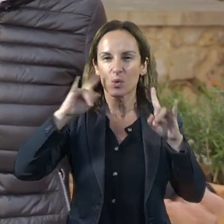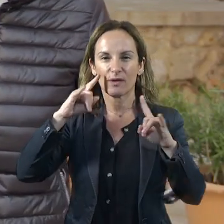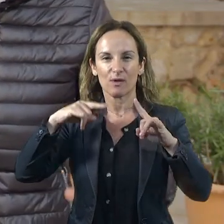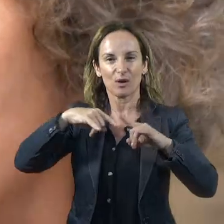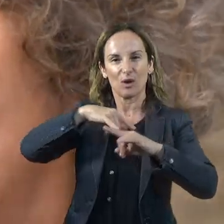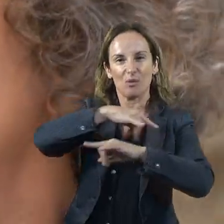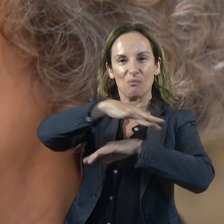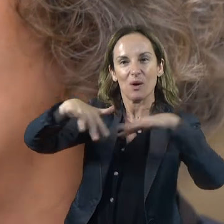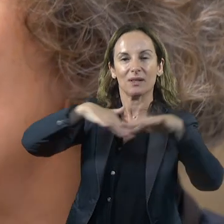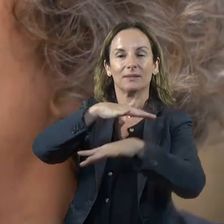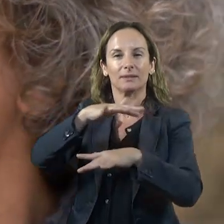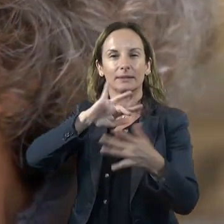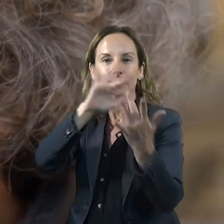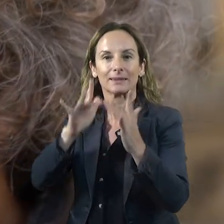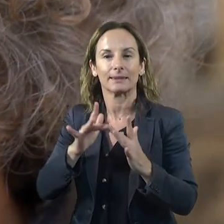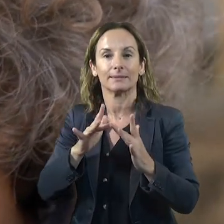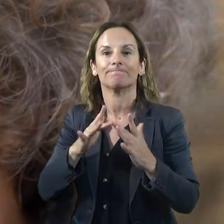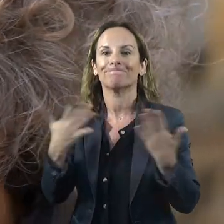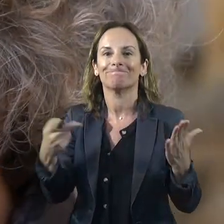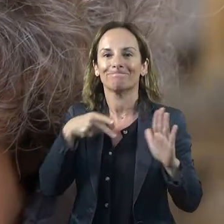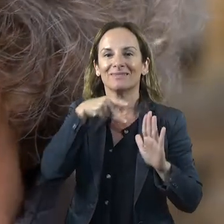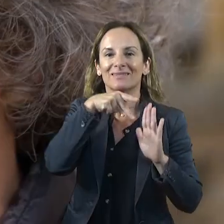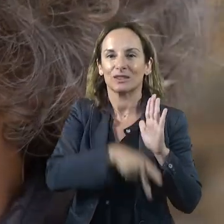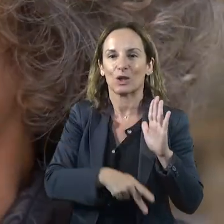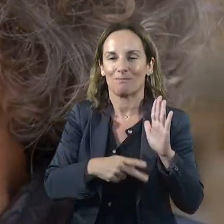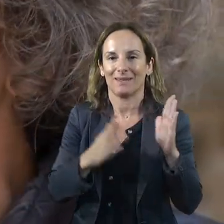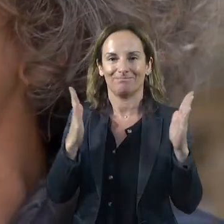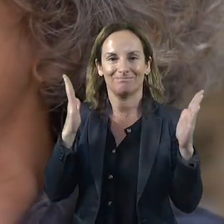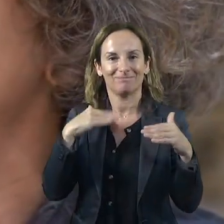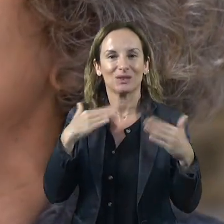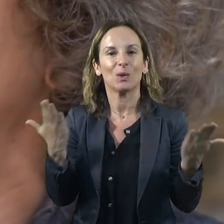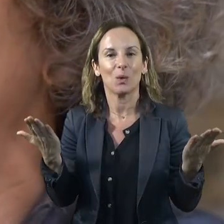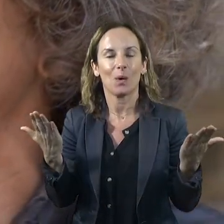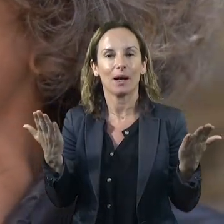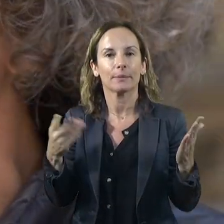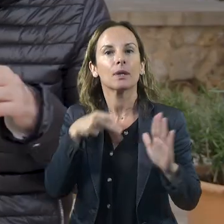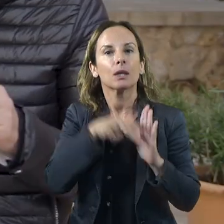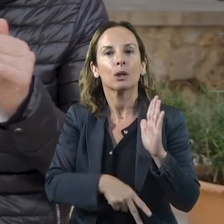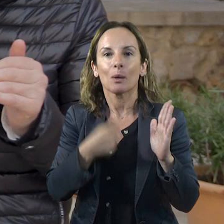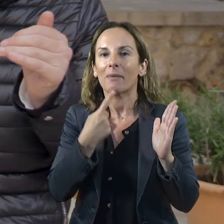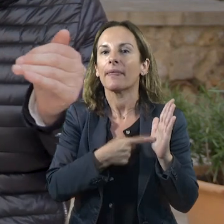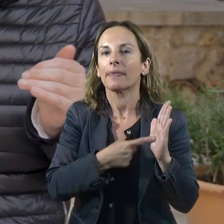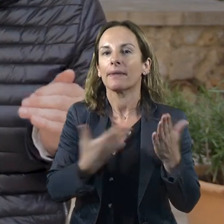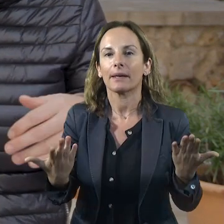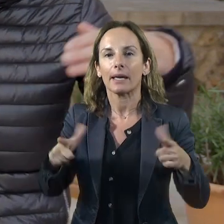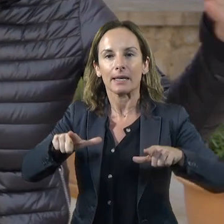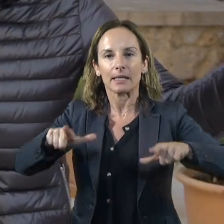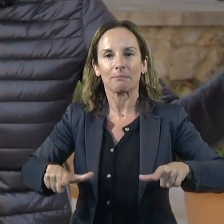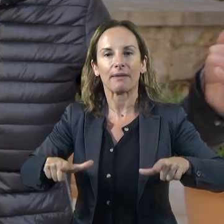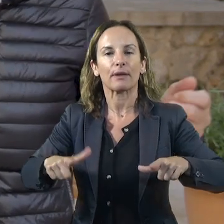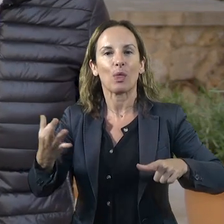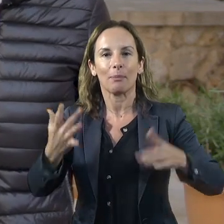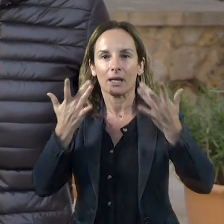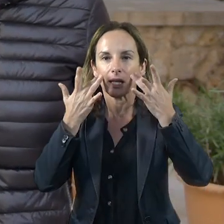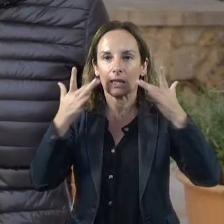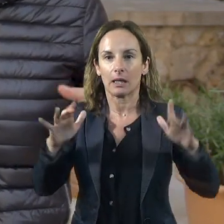que interactuar, pues ya tenemos un marco de legalidad desde la administración un poco más complicado, ¿no? Porque los espacios tienen que ser asépticos